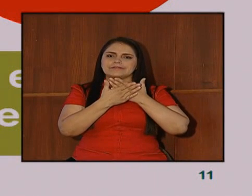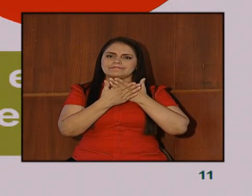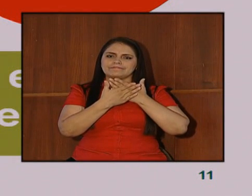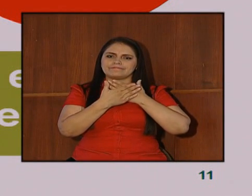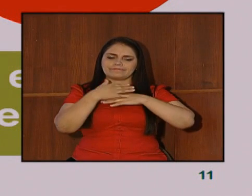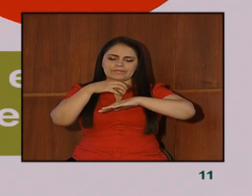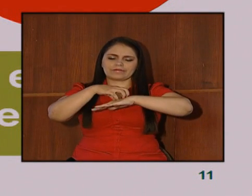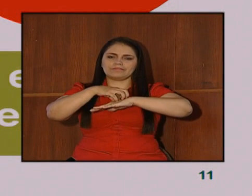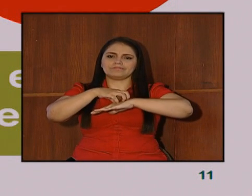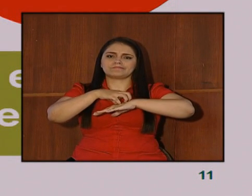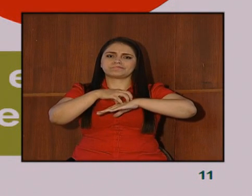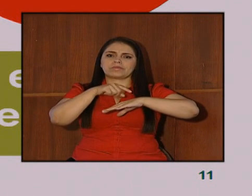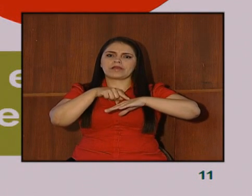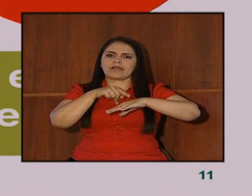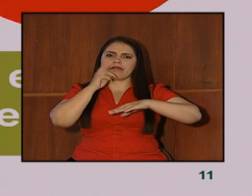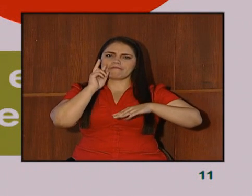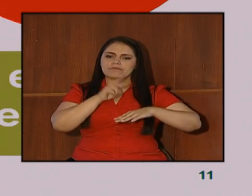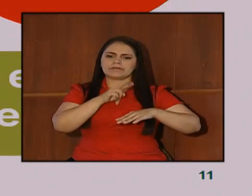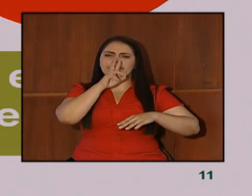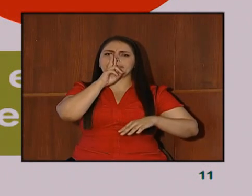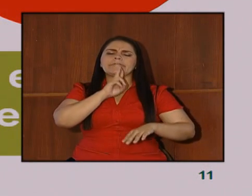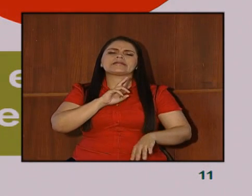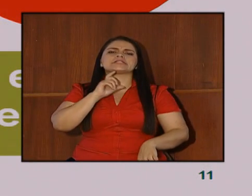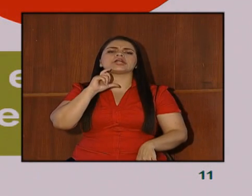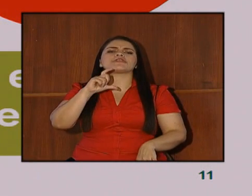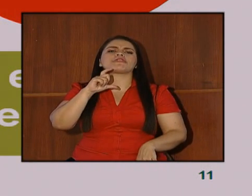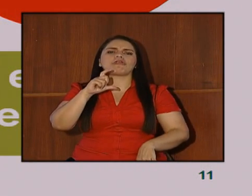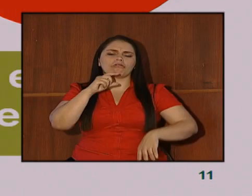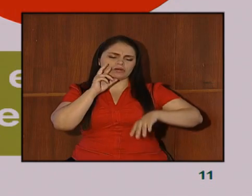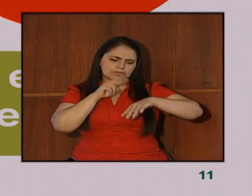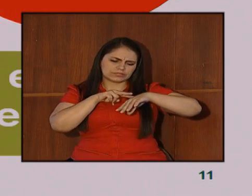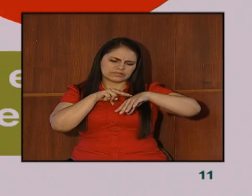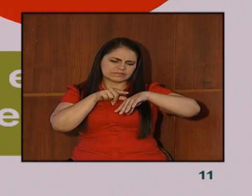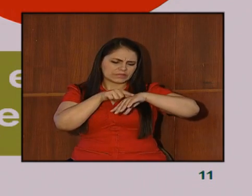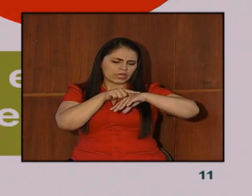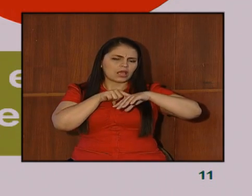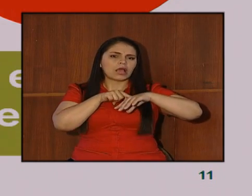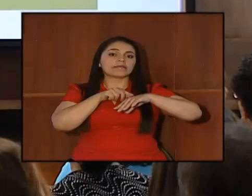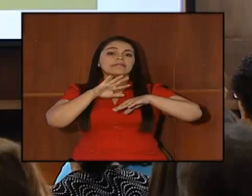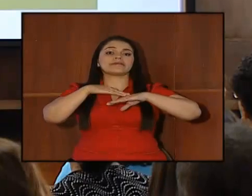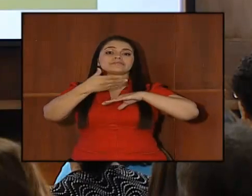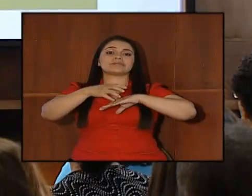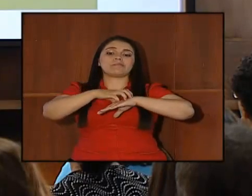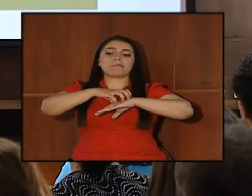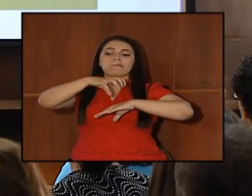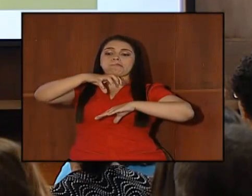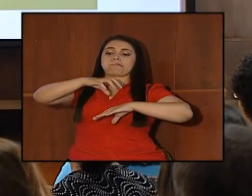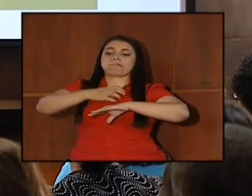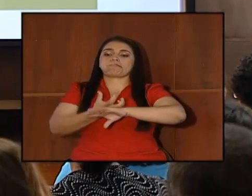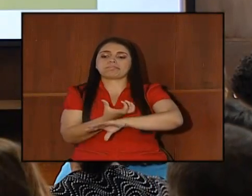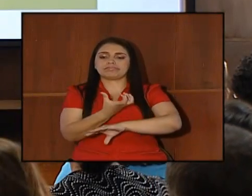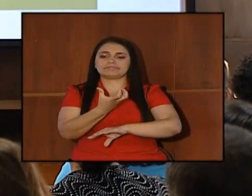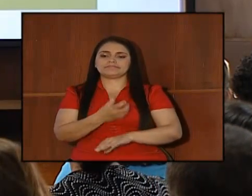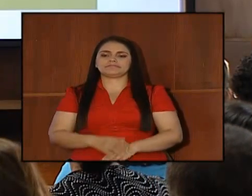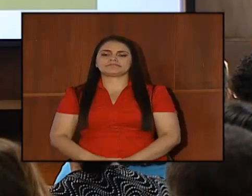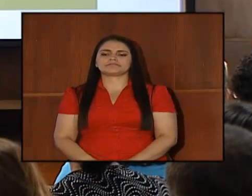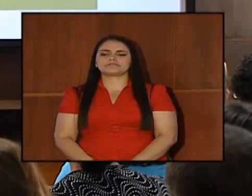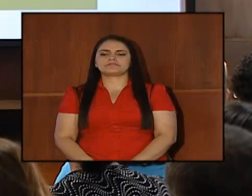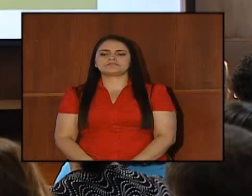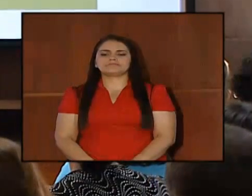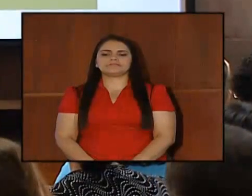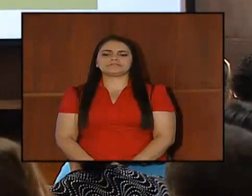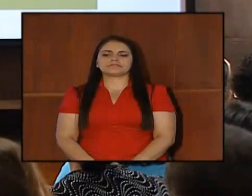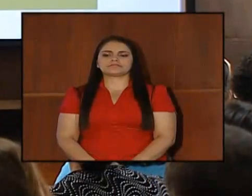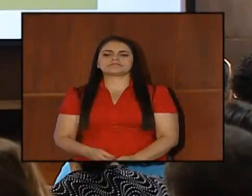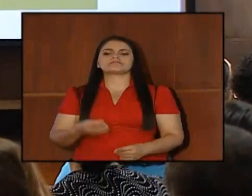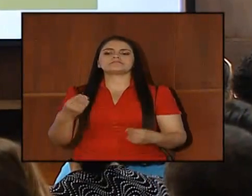ulcerar. Inicialmente vemos un colorado, un tallón, una zona enrojecida. Cuando vemos ese enrojecimiento en la piel, ¿qué